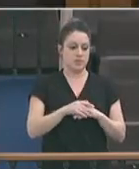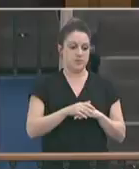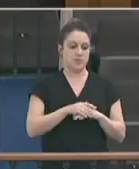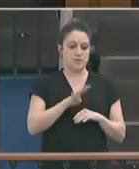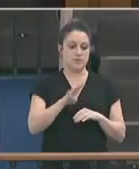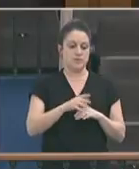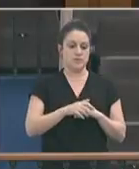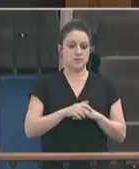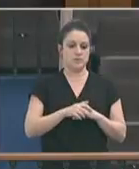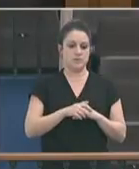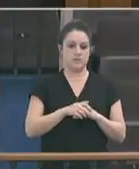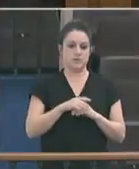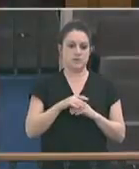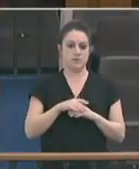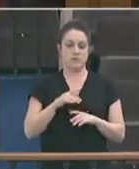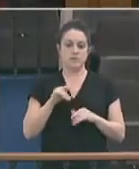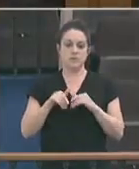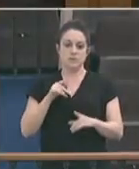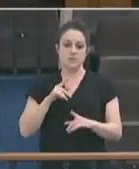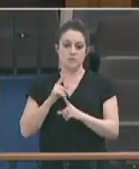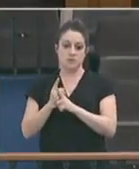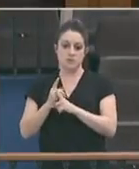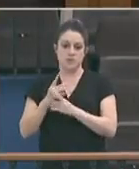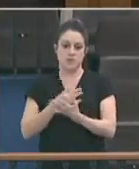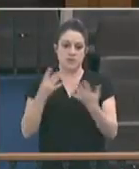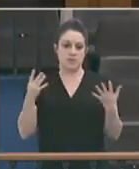4. Votos en contra, 19.